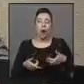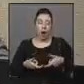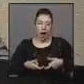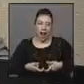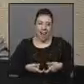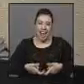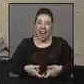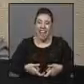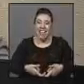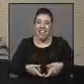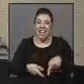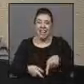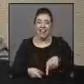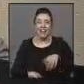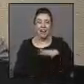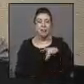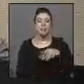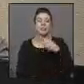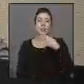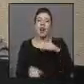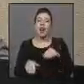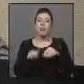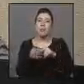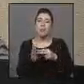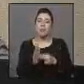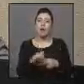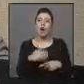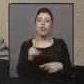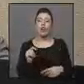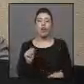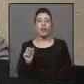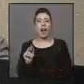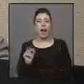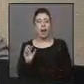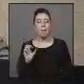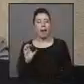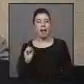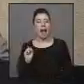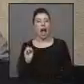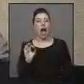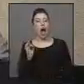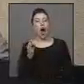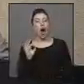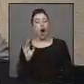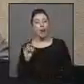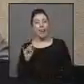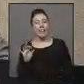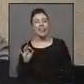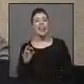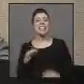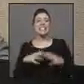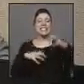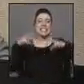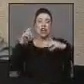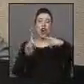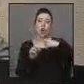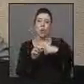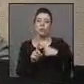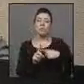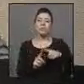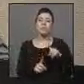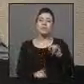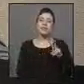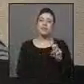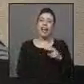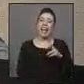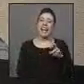El mismo fenómeno se replica en sectores como Tarapaca Oriente, sector Cerro La Cruz, Silva Enríquez, entre otros, donde